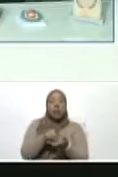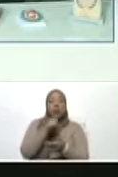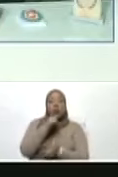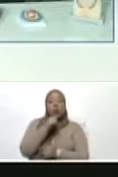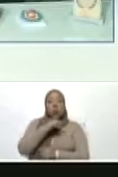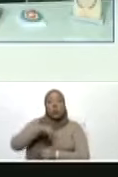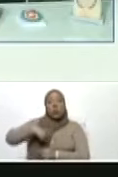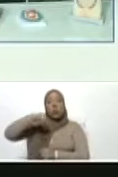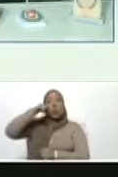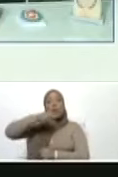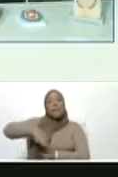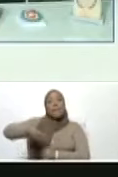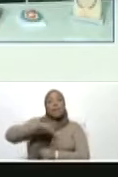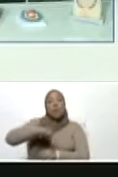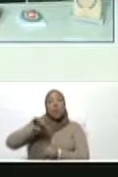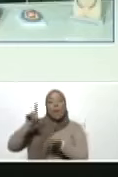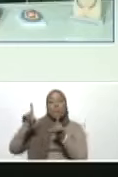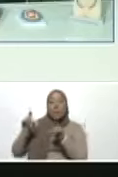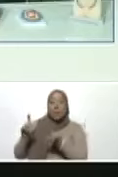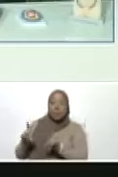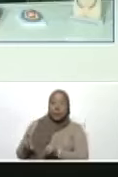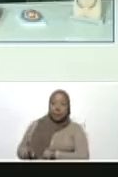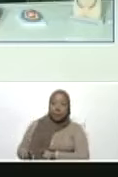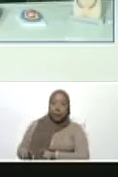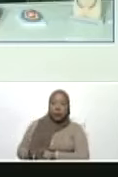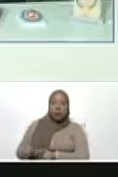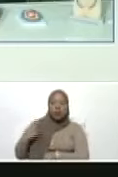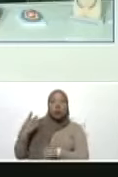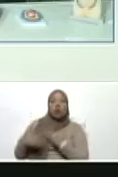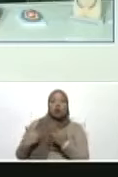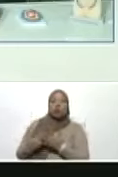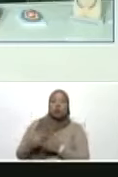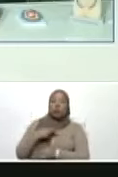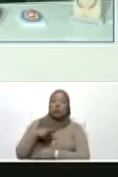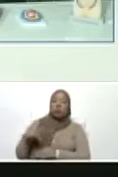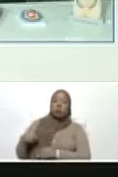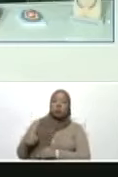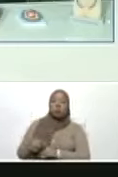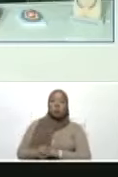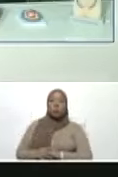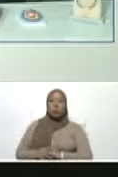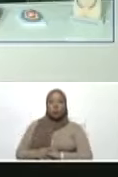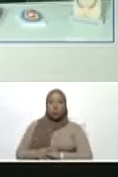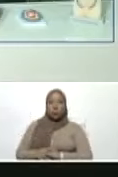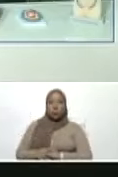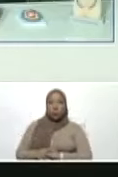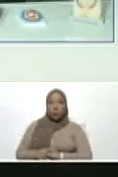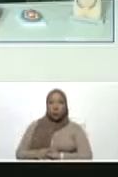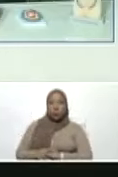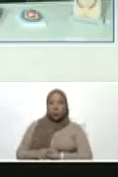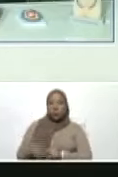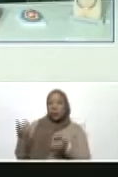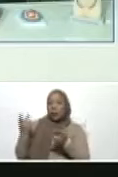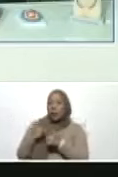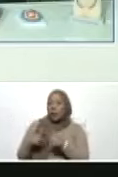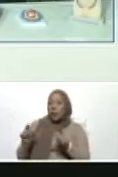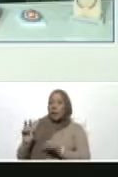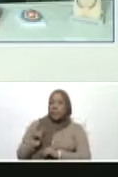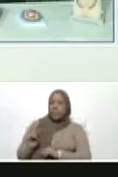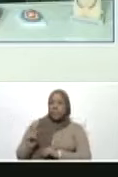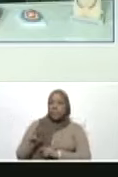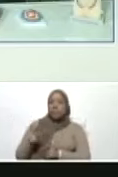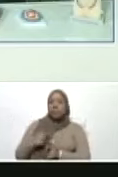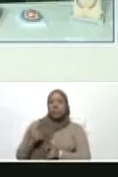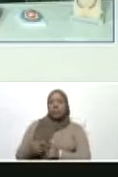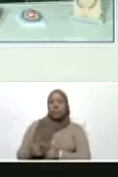Nuestro pueblo se puso a prueba y se creció. Y no solo que liberamos lo que era Venezuela